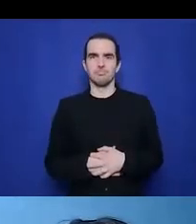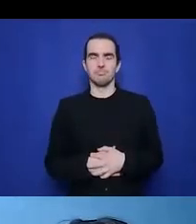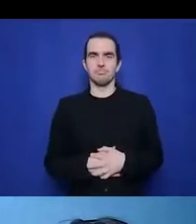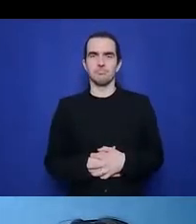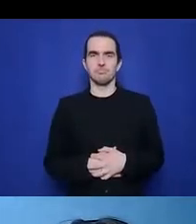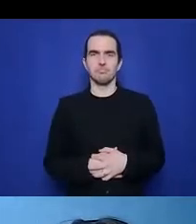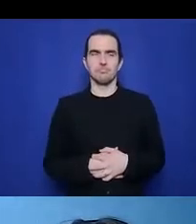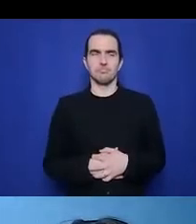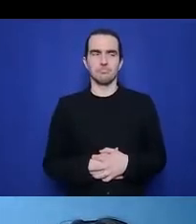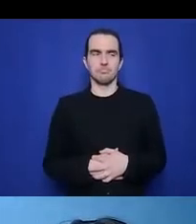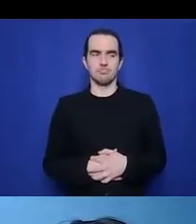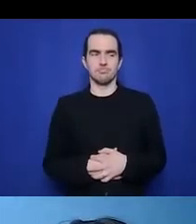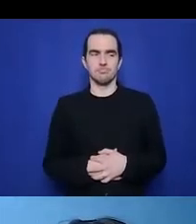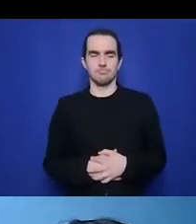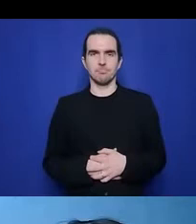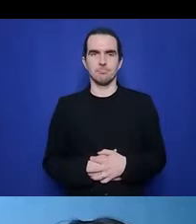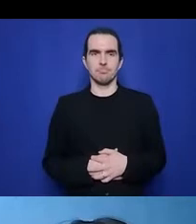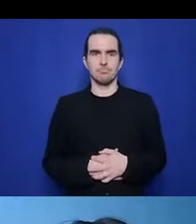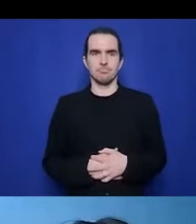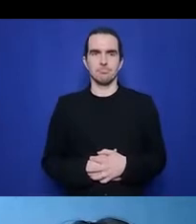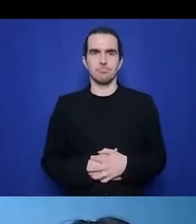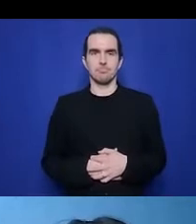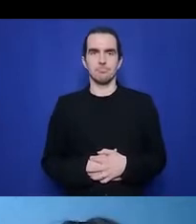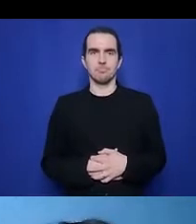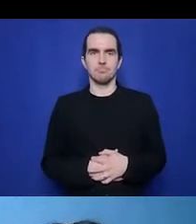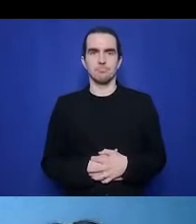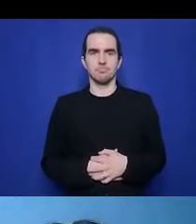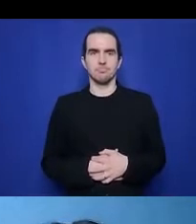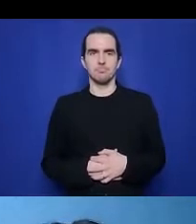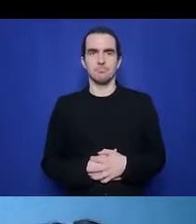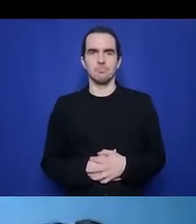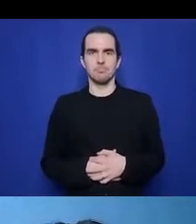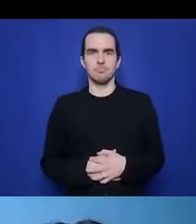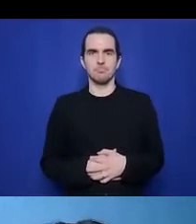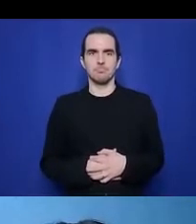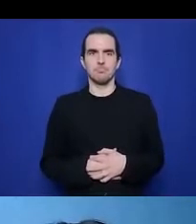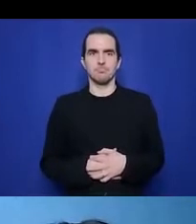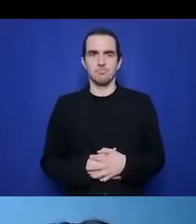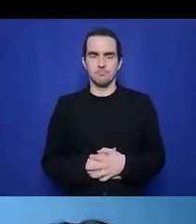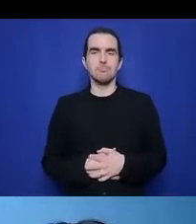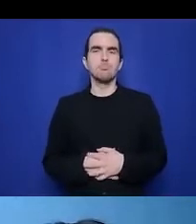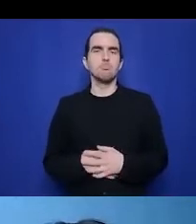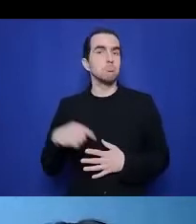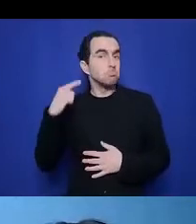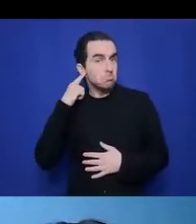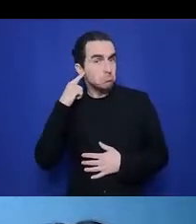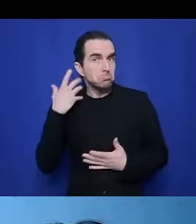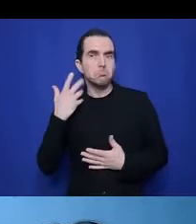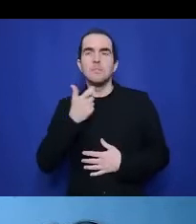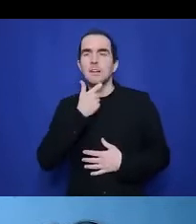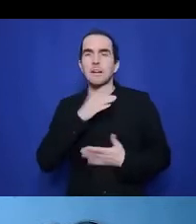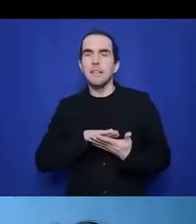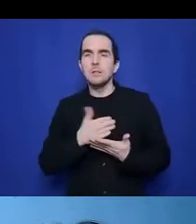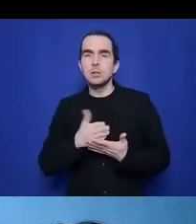la película pulse Start y después sincronizar. Cuando haya sincronizado, elija audiodescripción,